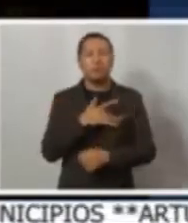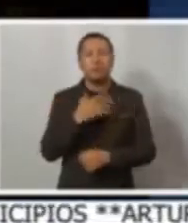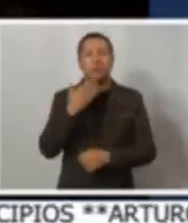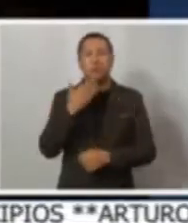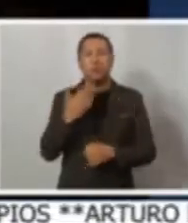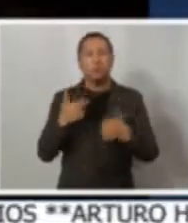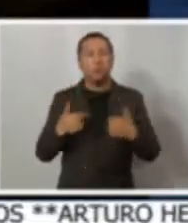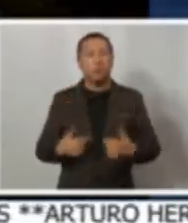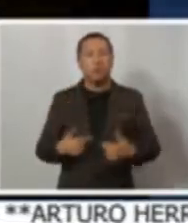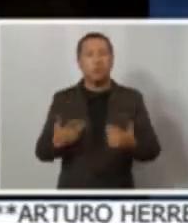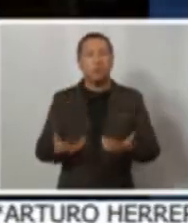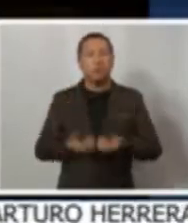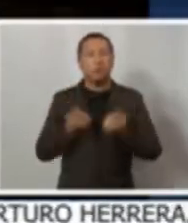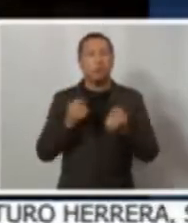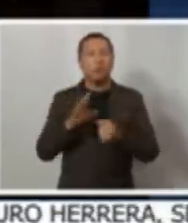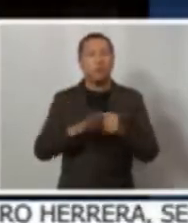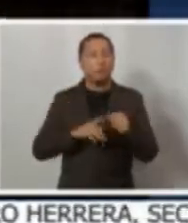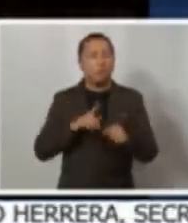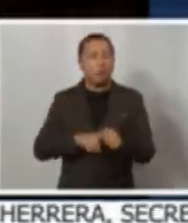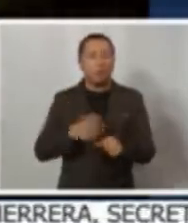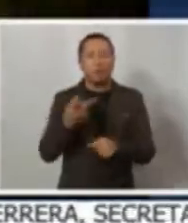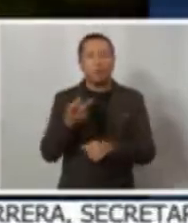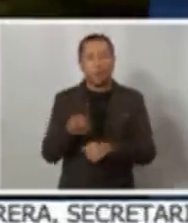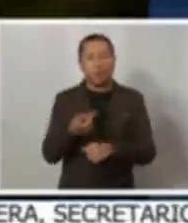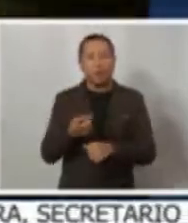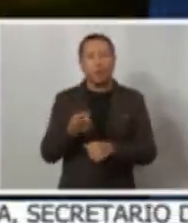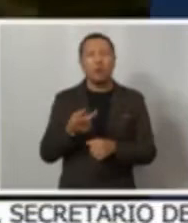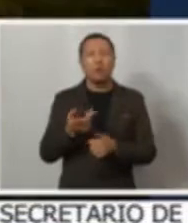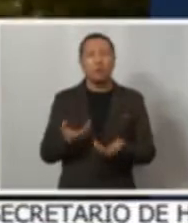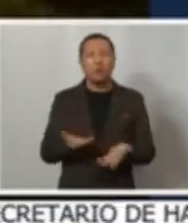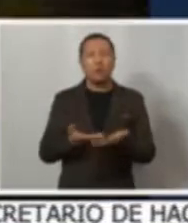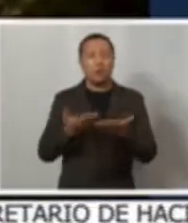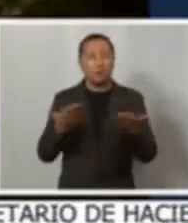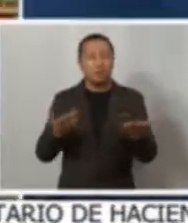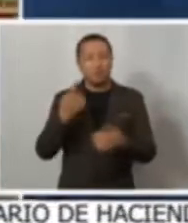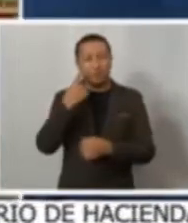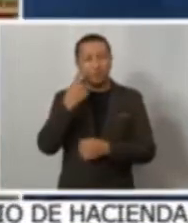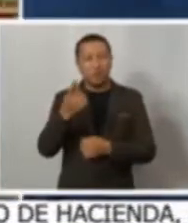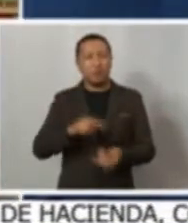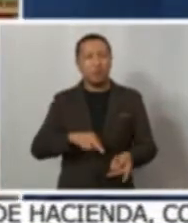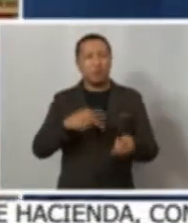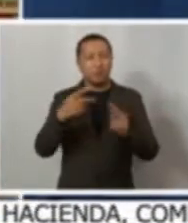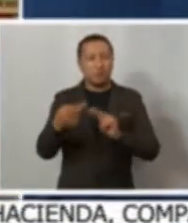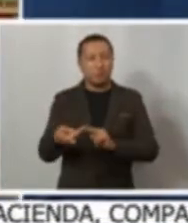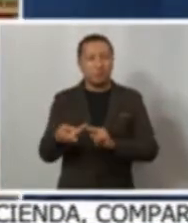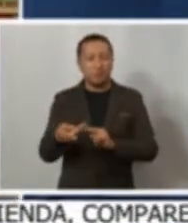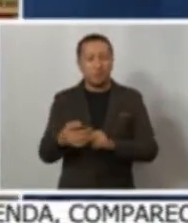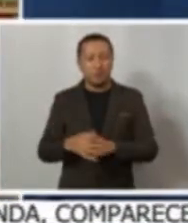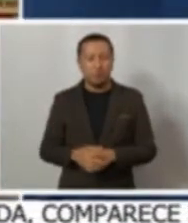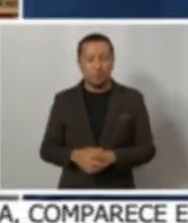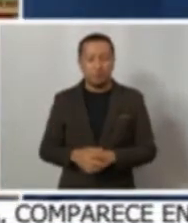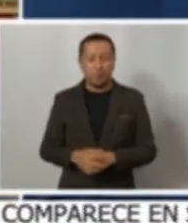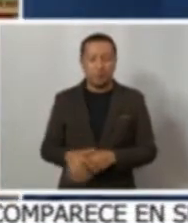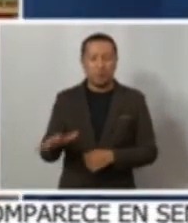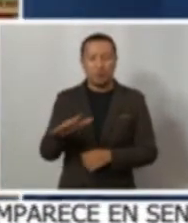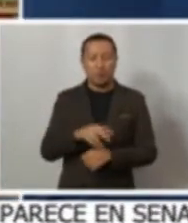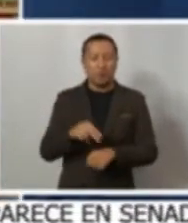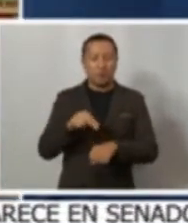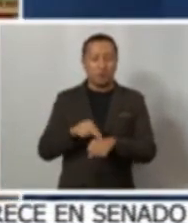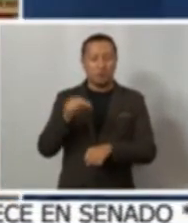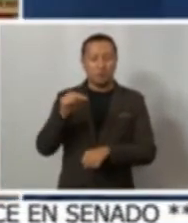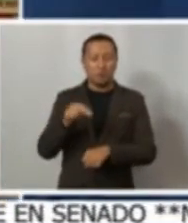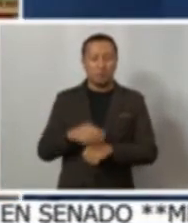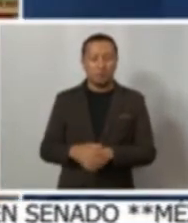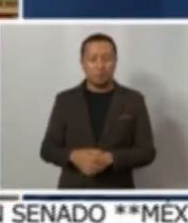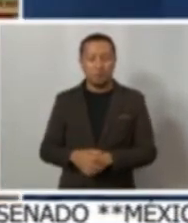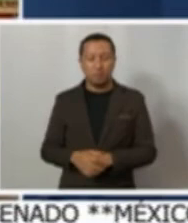humanitariamente rescata algunos perritos. Pero ahora quiero que vea usted el contraste. Eso sigue siendo en la zona norte de Quintana Roo. Ahí está,